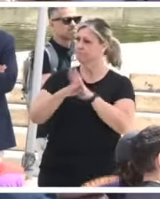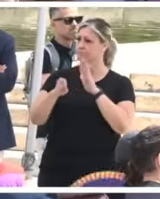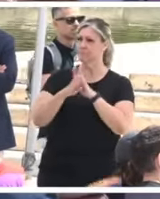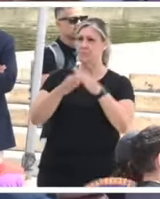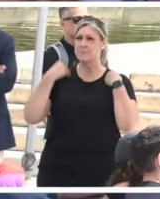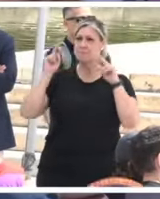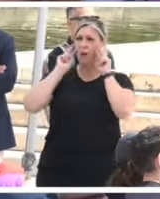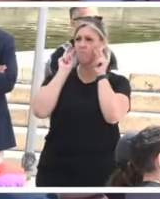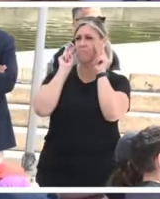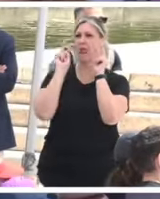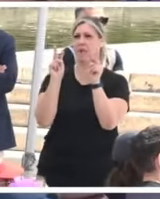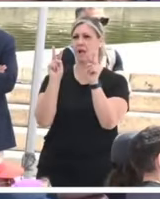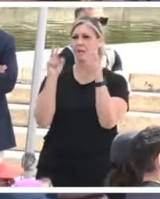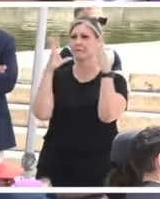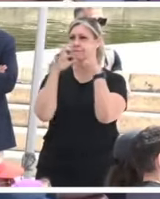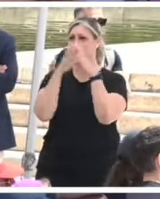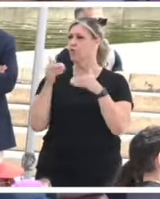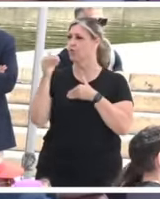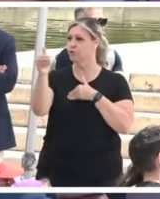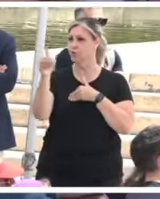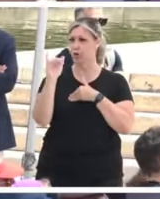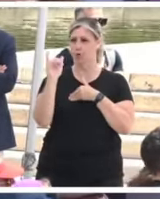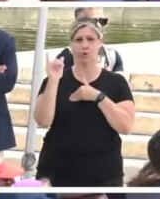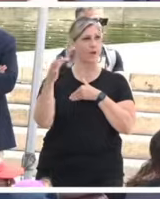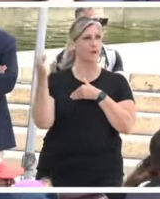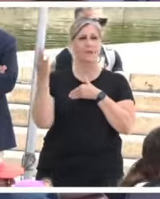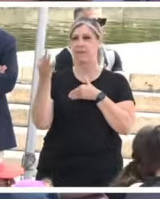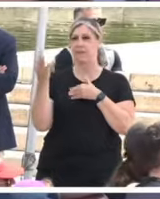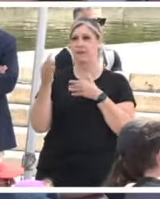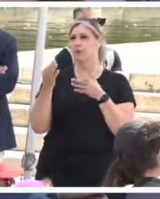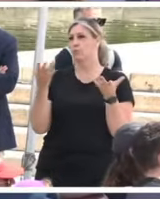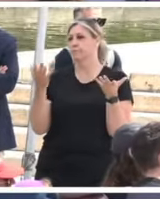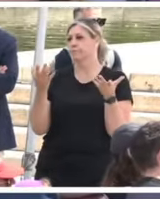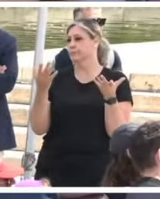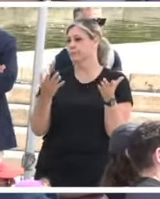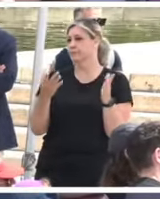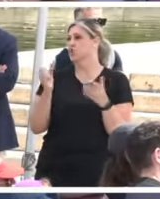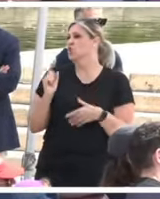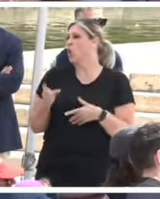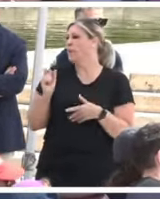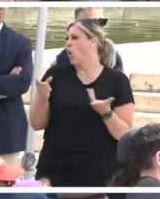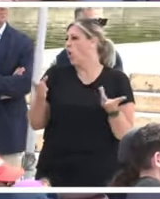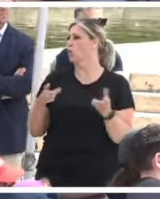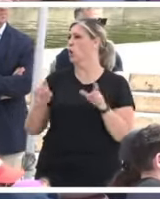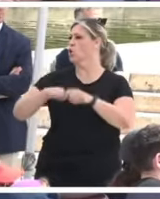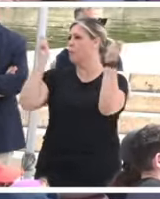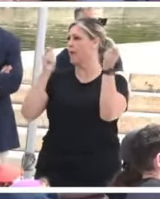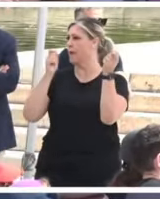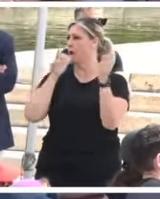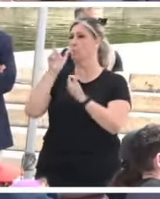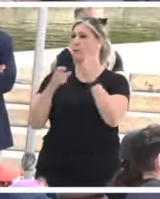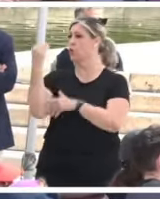la misma mirada de expectativa de futuro que tienen. Hay que romper con el tópico de esa arrogancia generacional en que los jóvenes